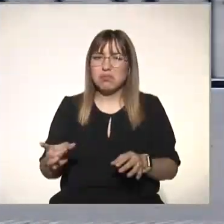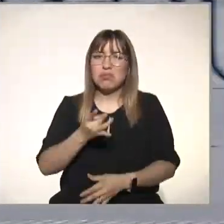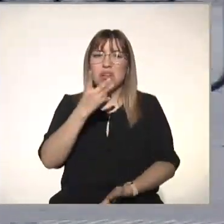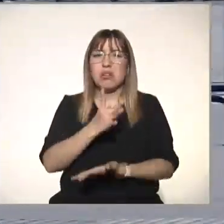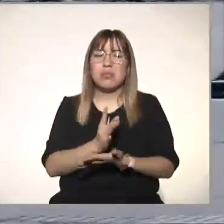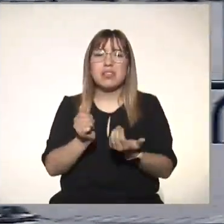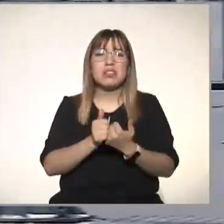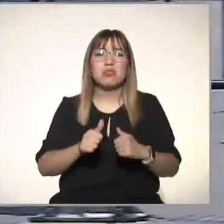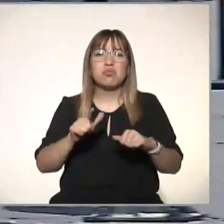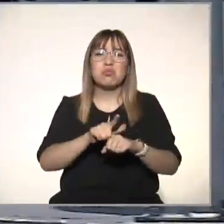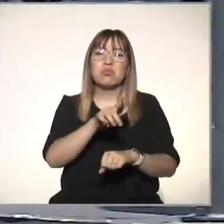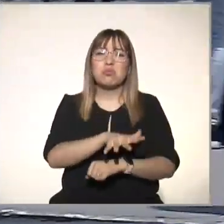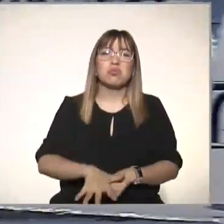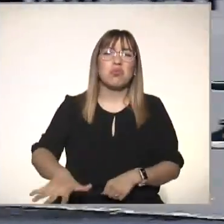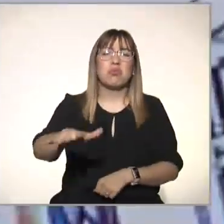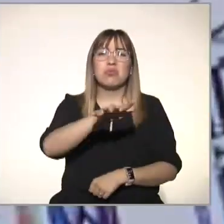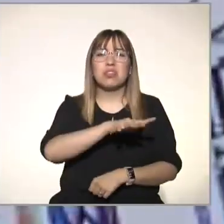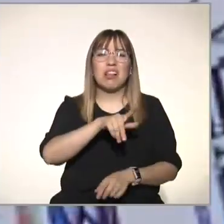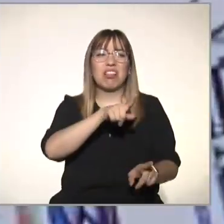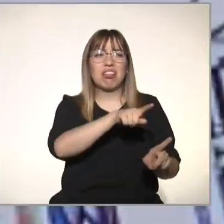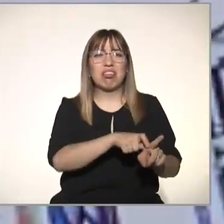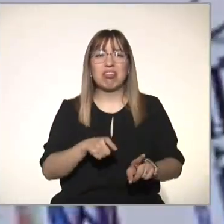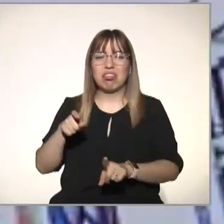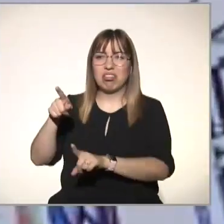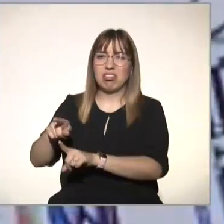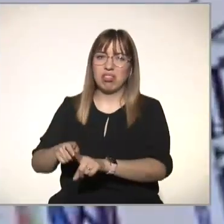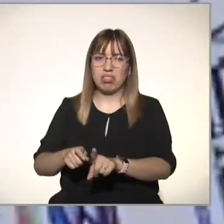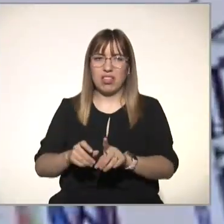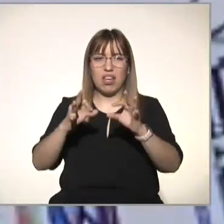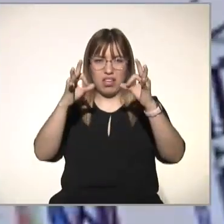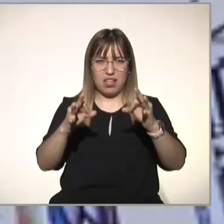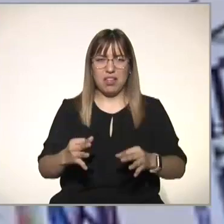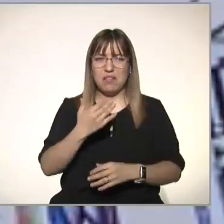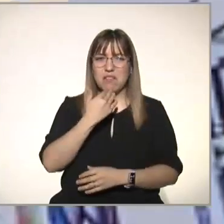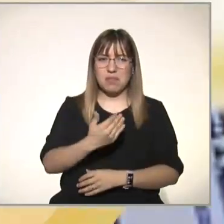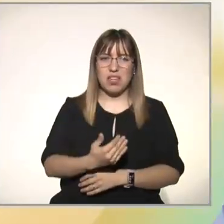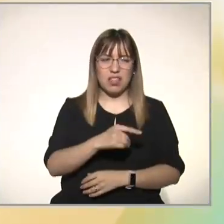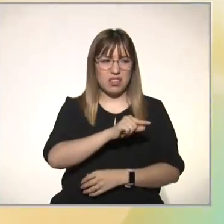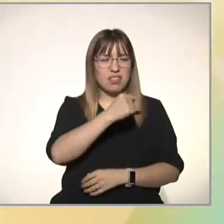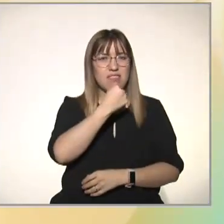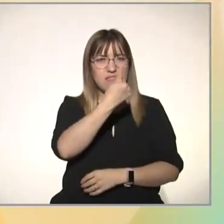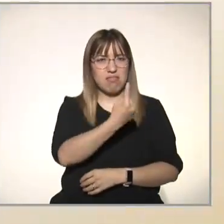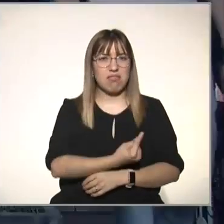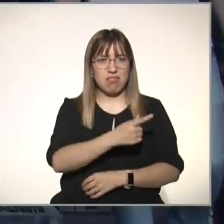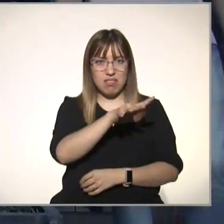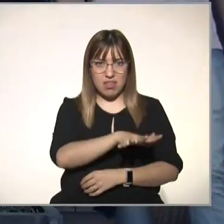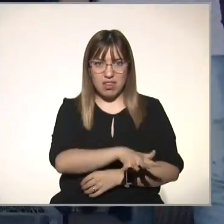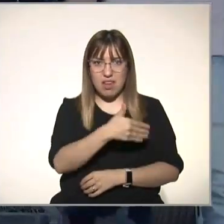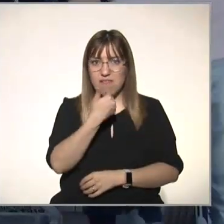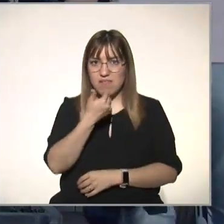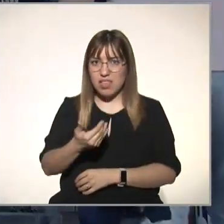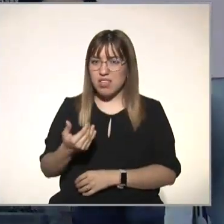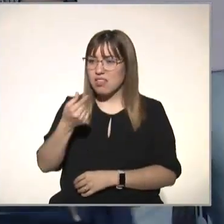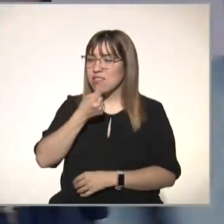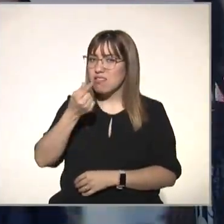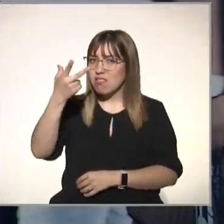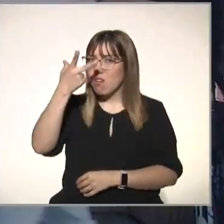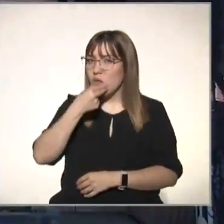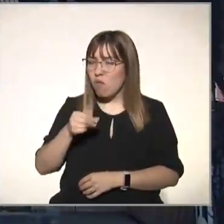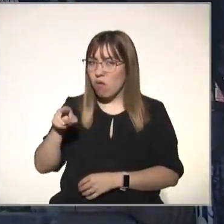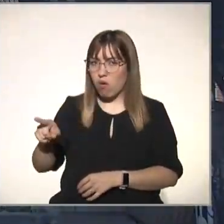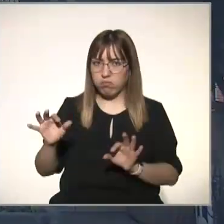No hay ninguna forma de ser correctamente niña, ninguna forma de ser correctamente niño.